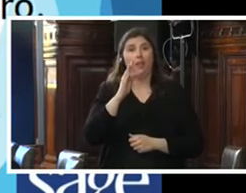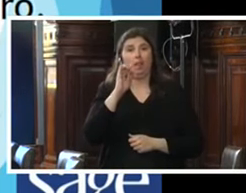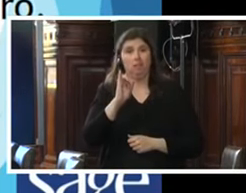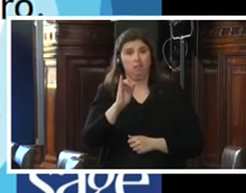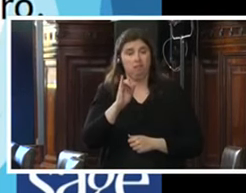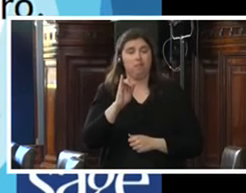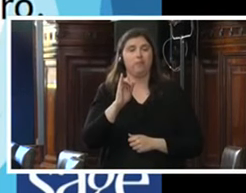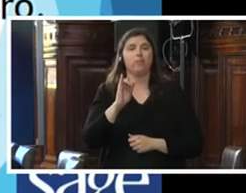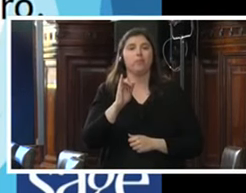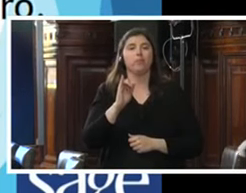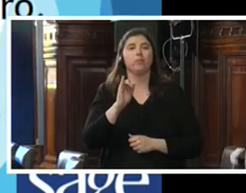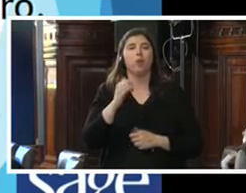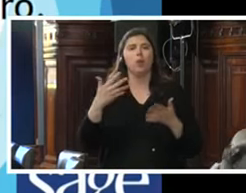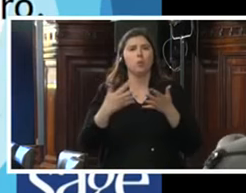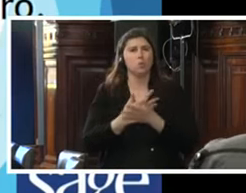fabri